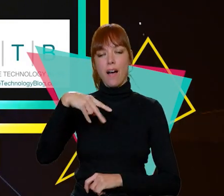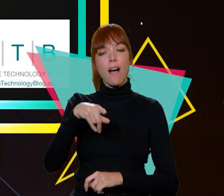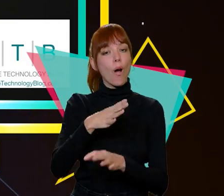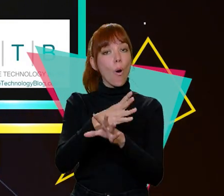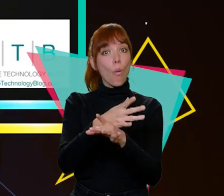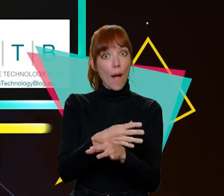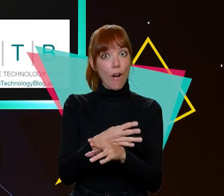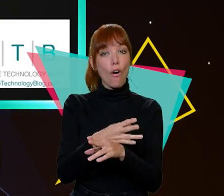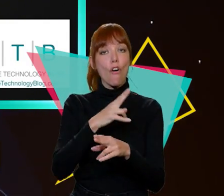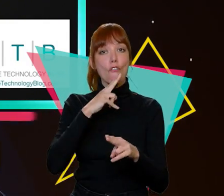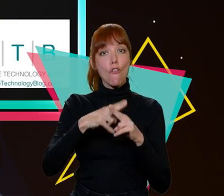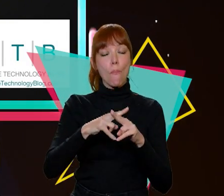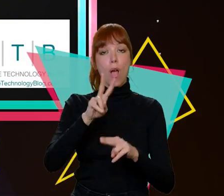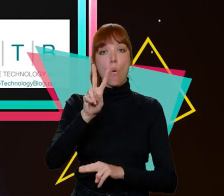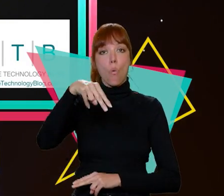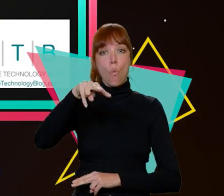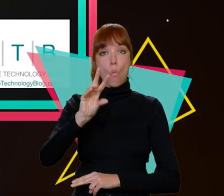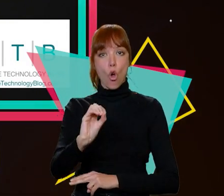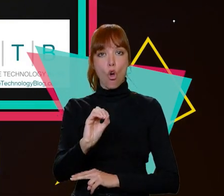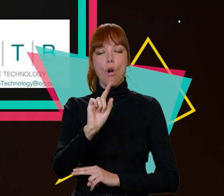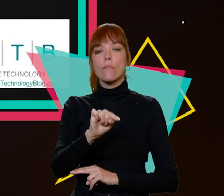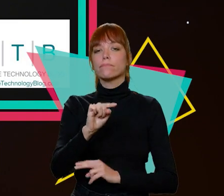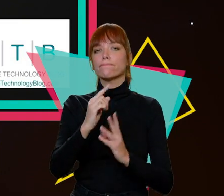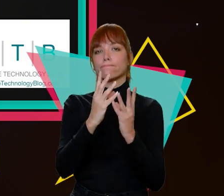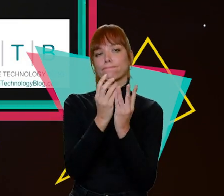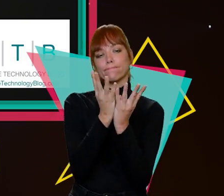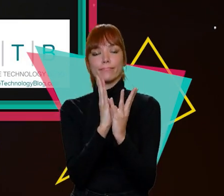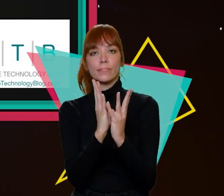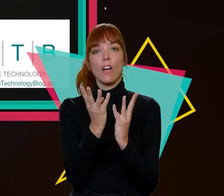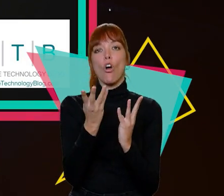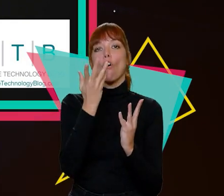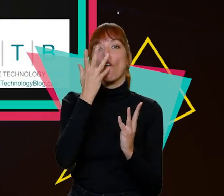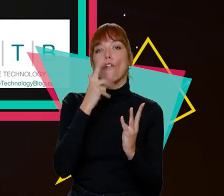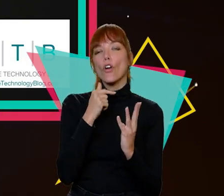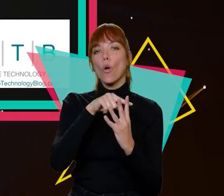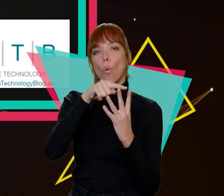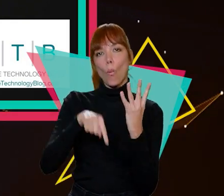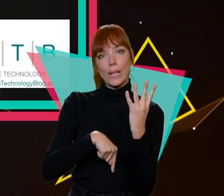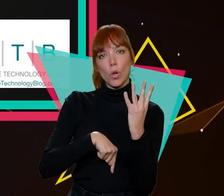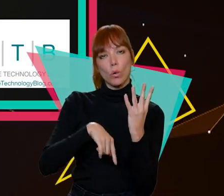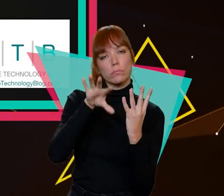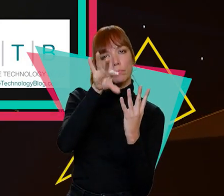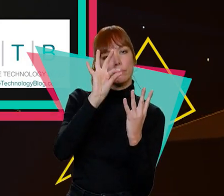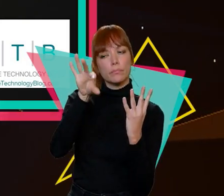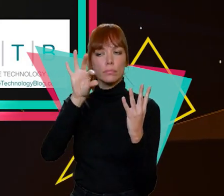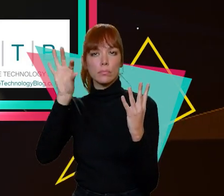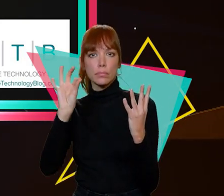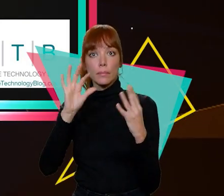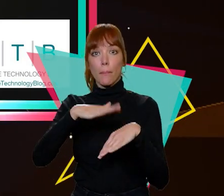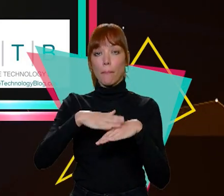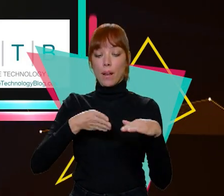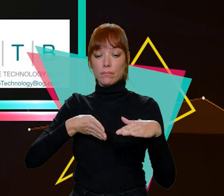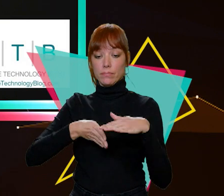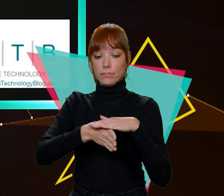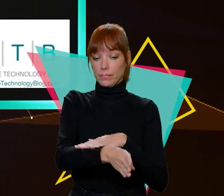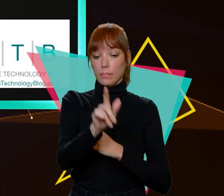visual. El juego de cartas 1 consiste en una baraja con 4 colores donde hay cartas con números o acciones. Para que